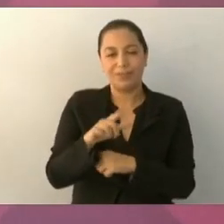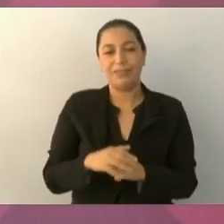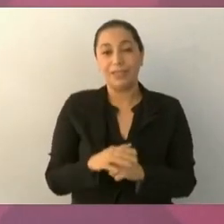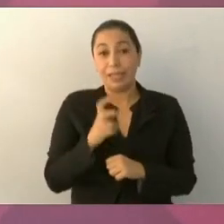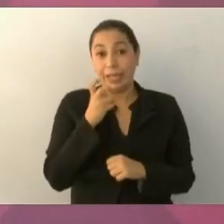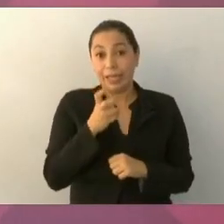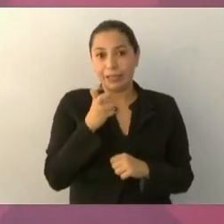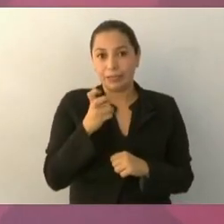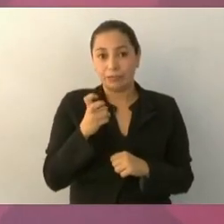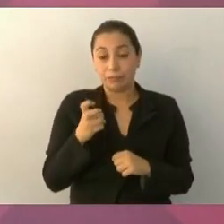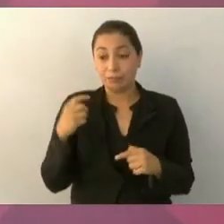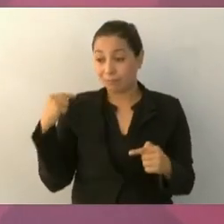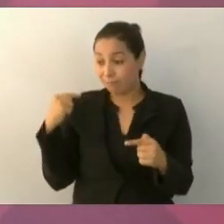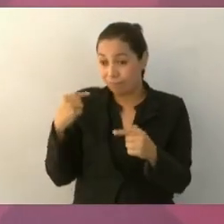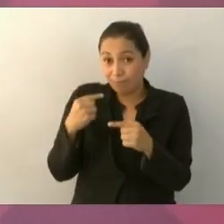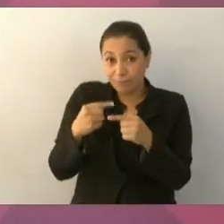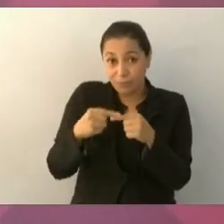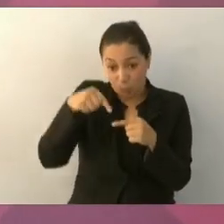Hasta el día de hoy